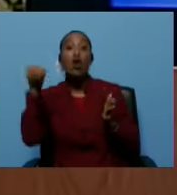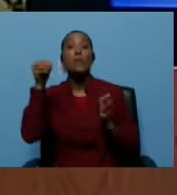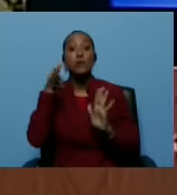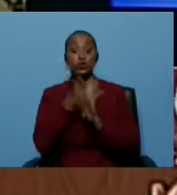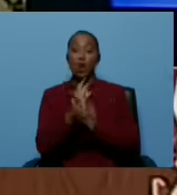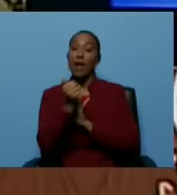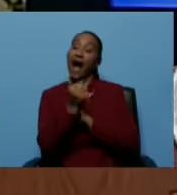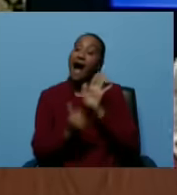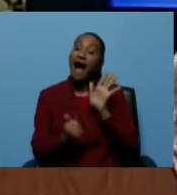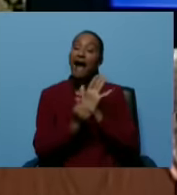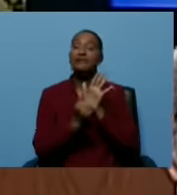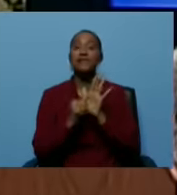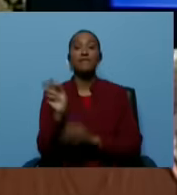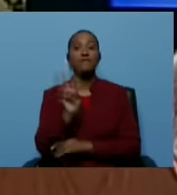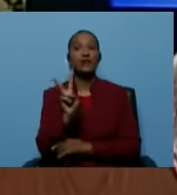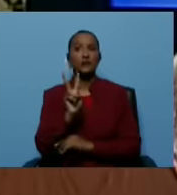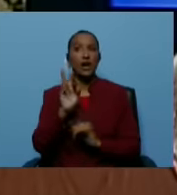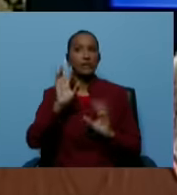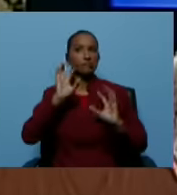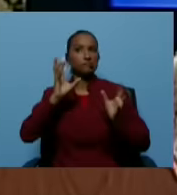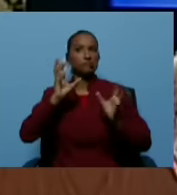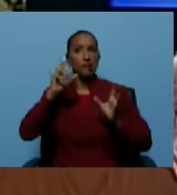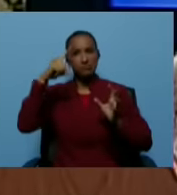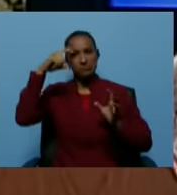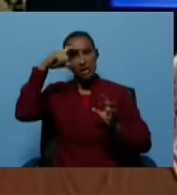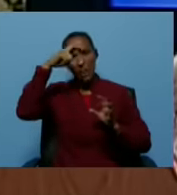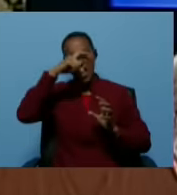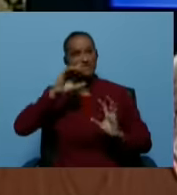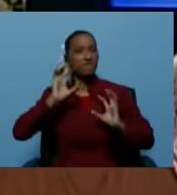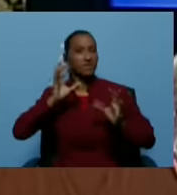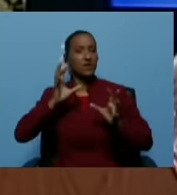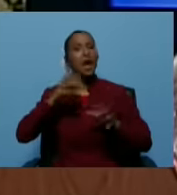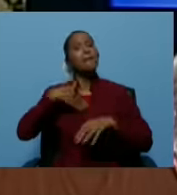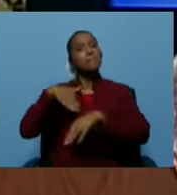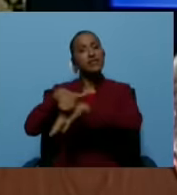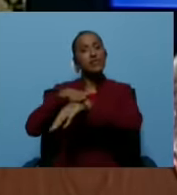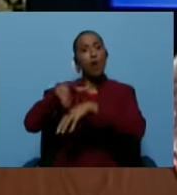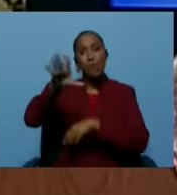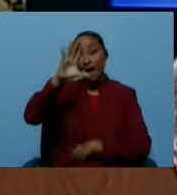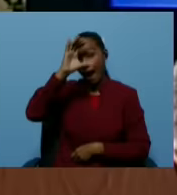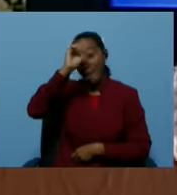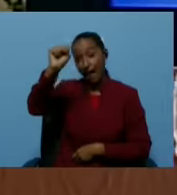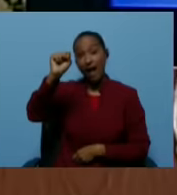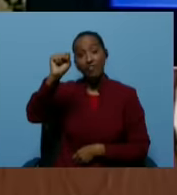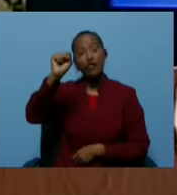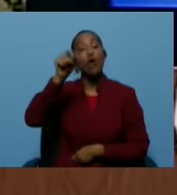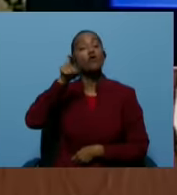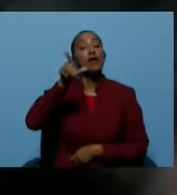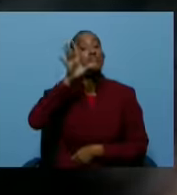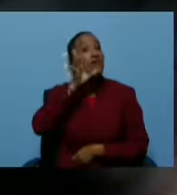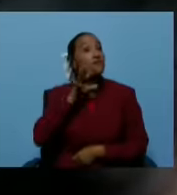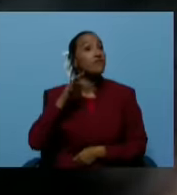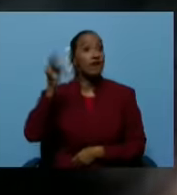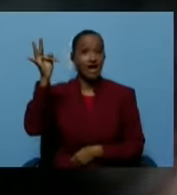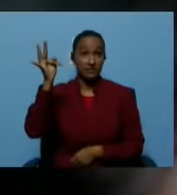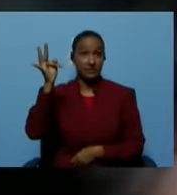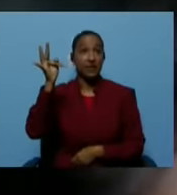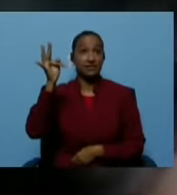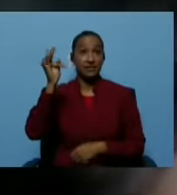Histeria colectiva. Me disculpa el embajador de Francia, pero es que hasta tapó las Olimpiadas, las actas tapan las Olimpiadas en